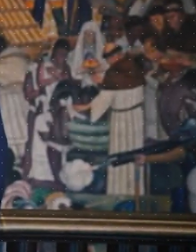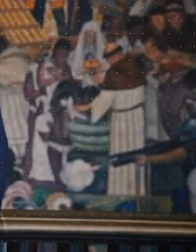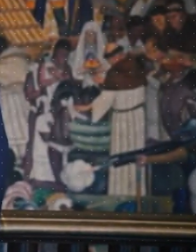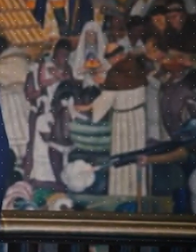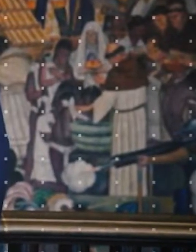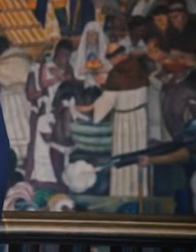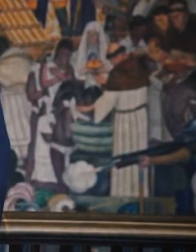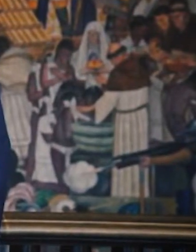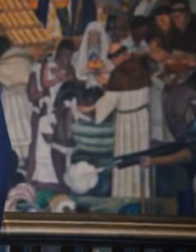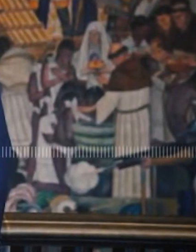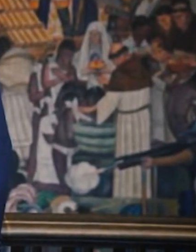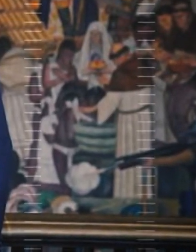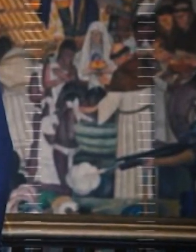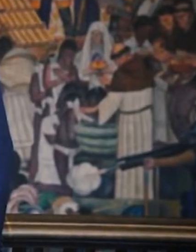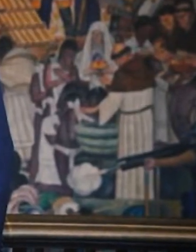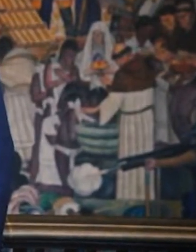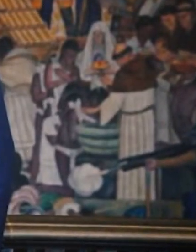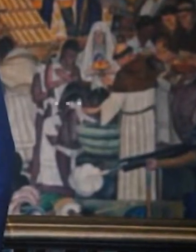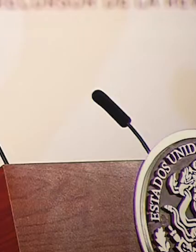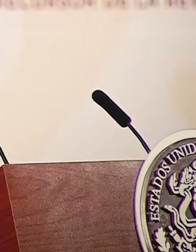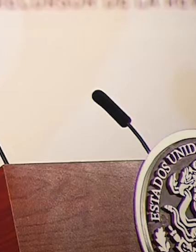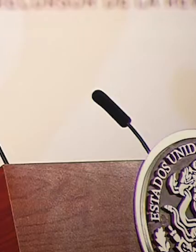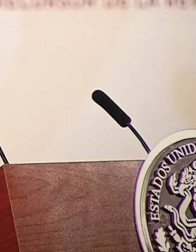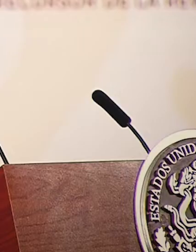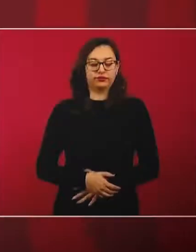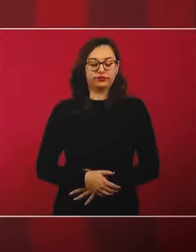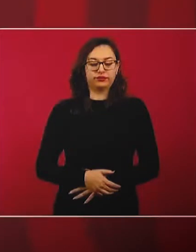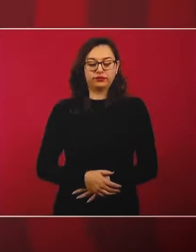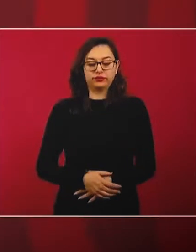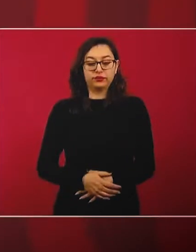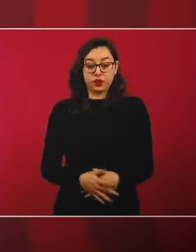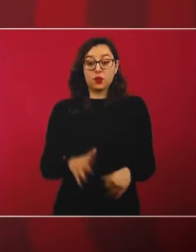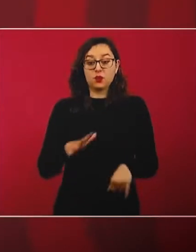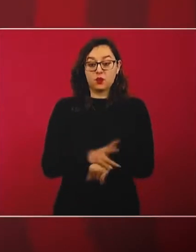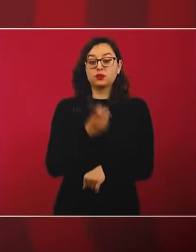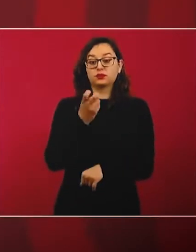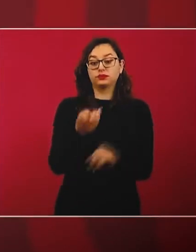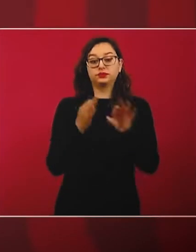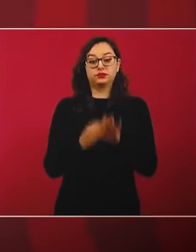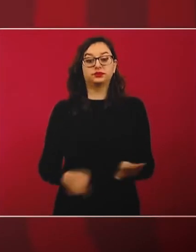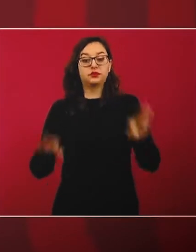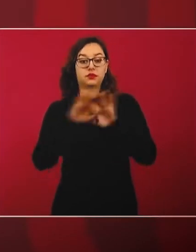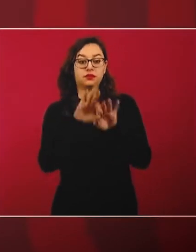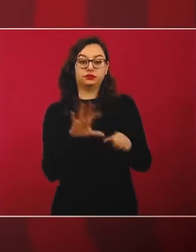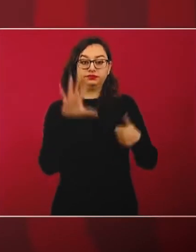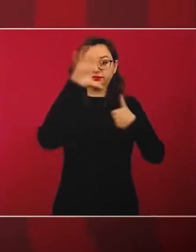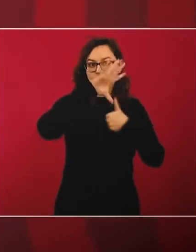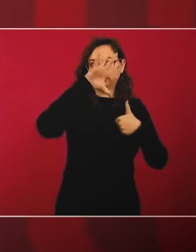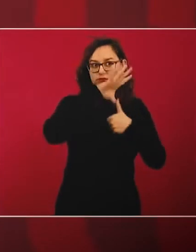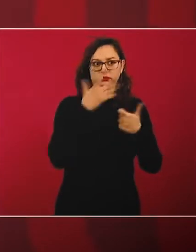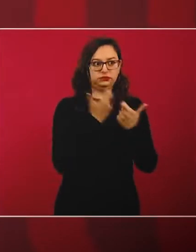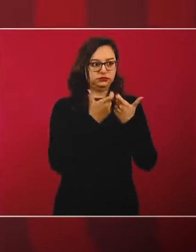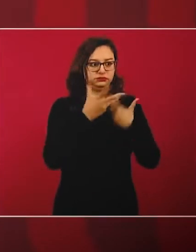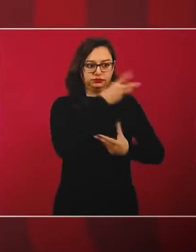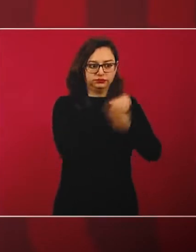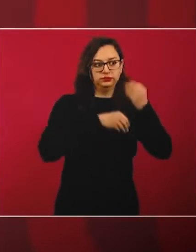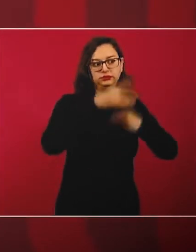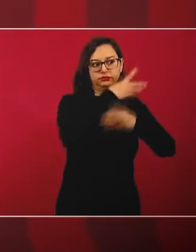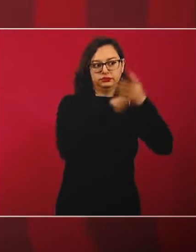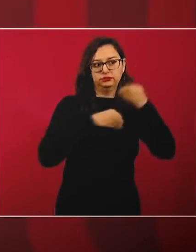en conferencia matutina su plan de integración continental ayer hablé de eso con lula